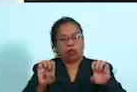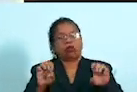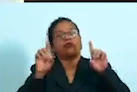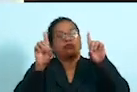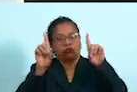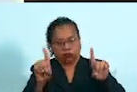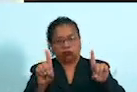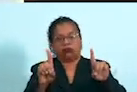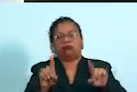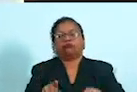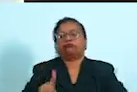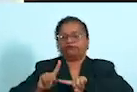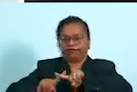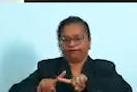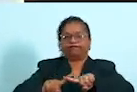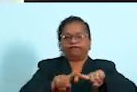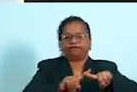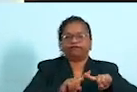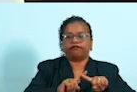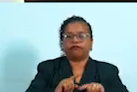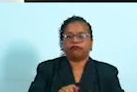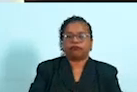órganos legislativos